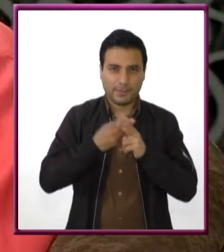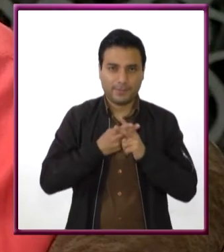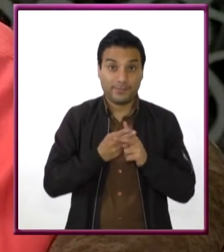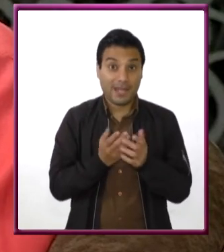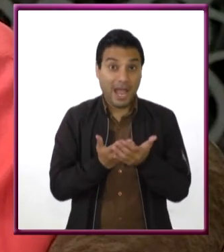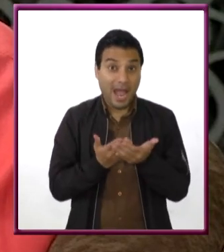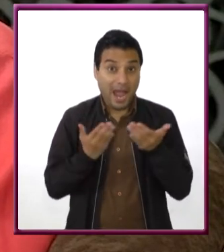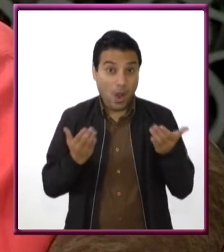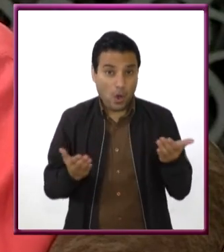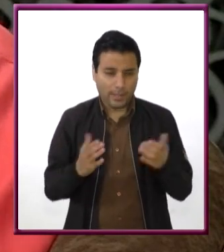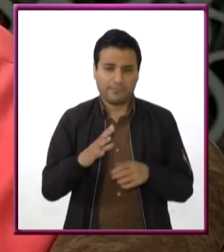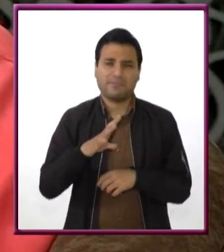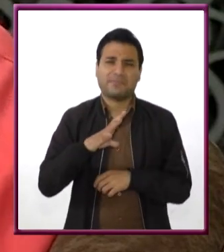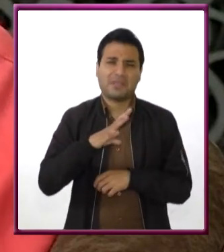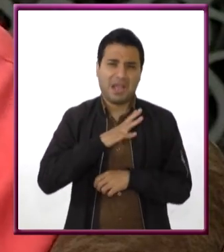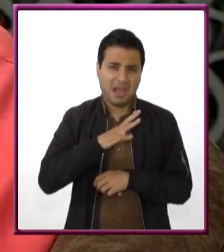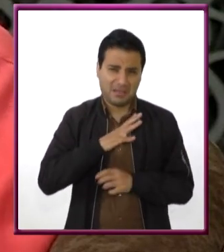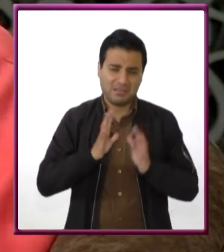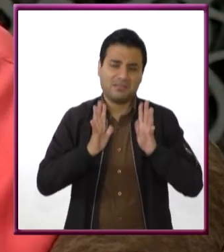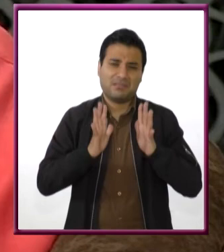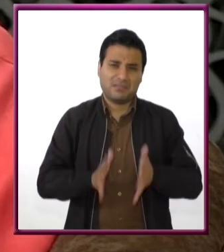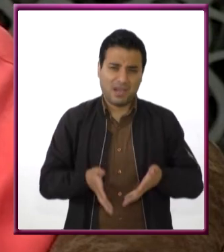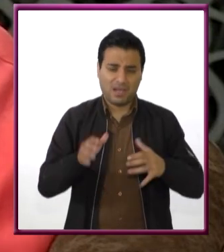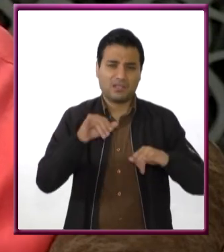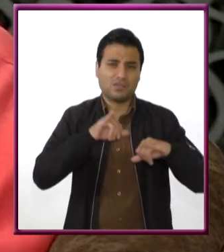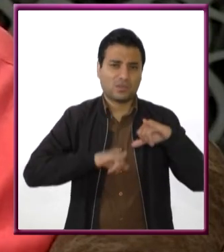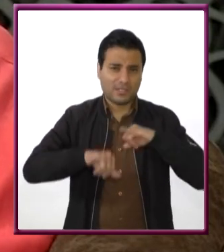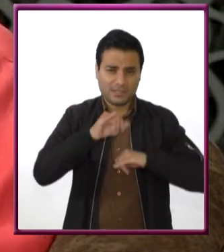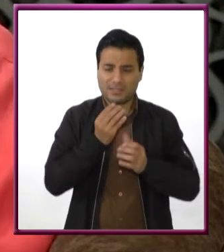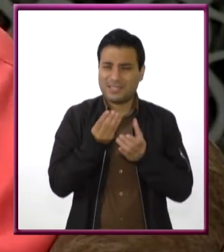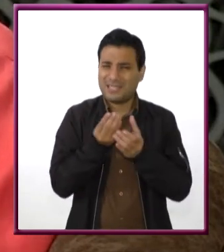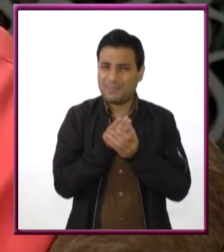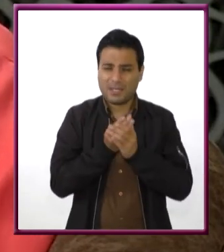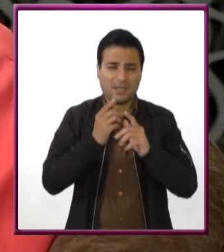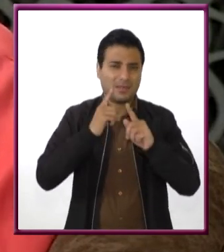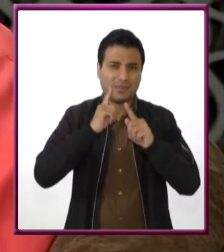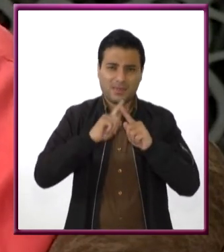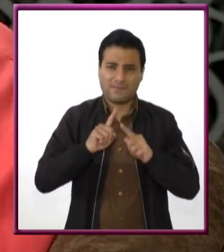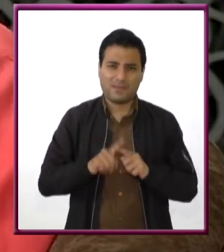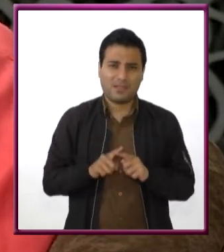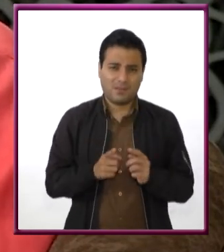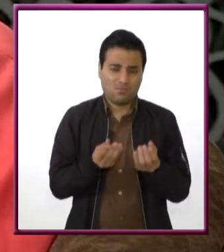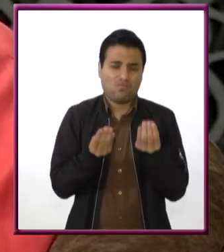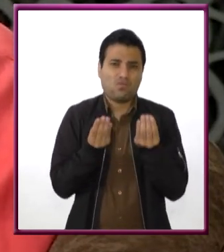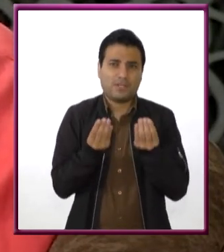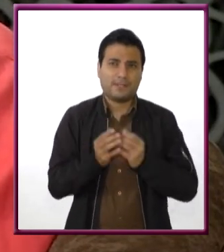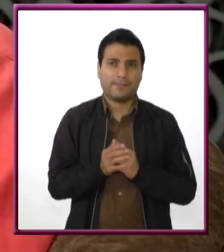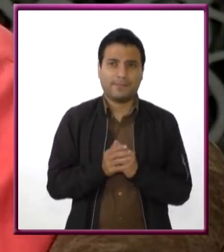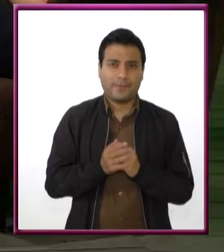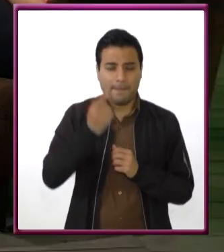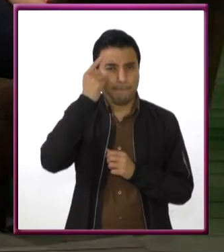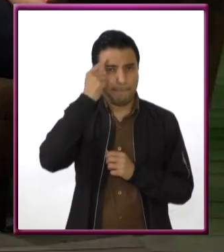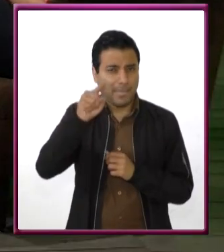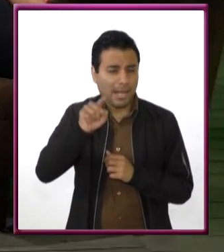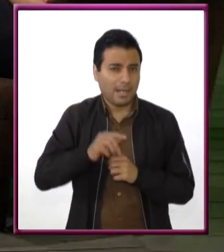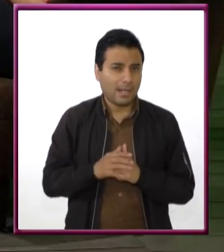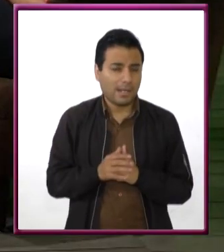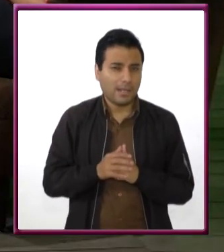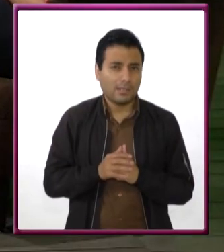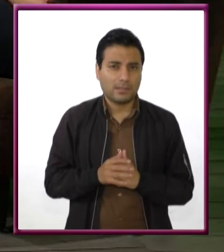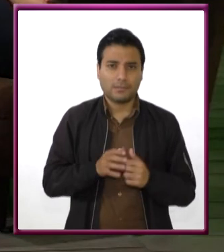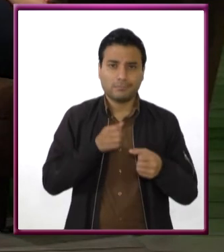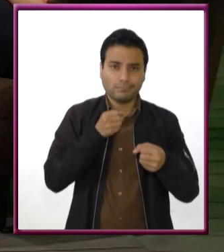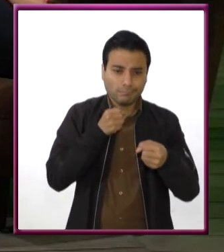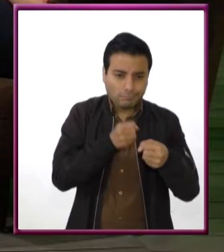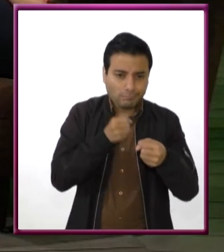día tenemos familias renovadas de sustancias químicas ex profeso para aplicarlas en